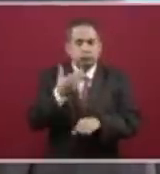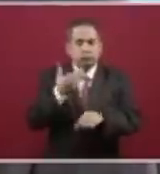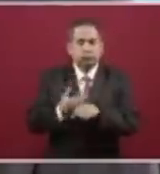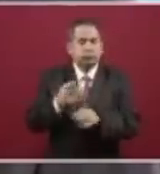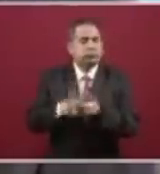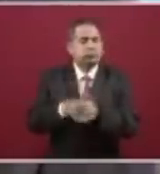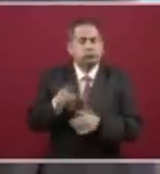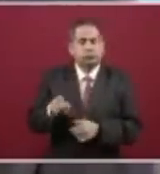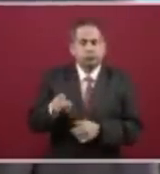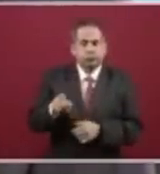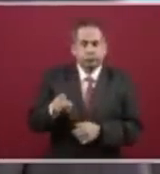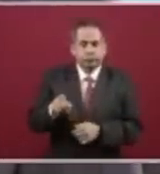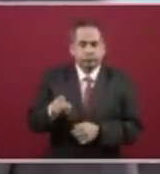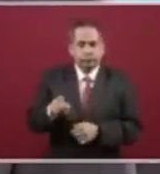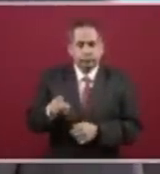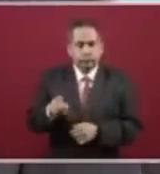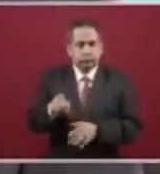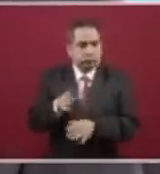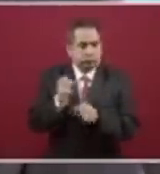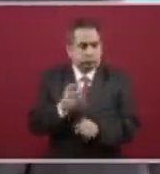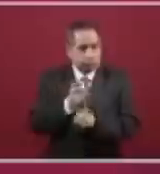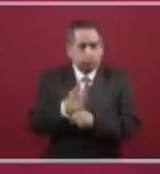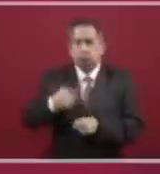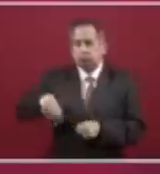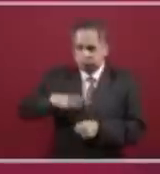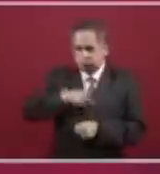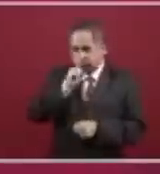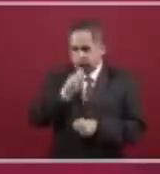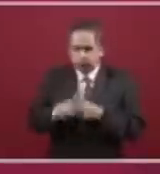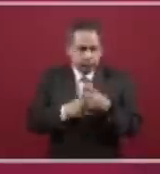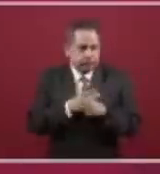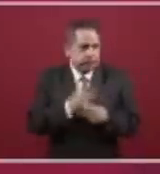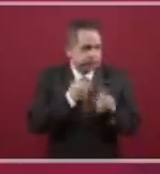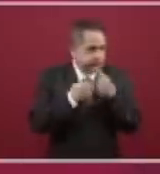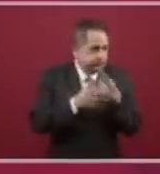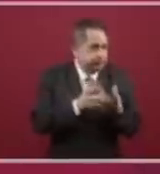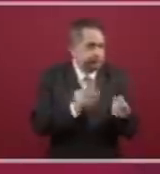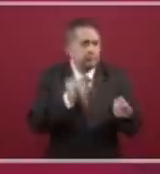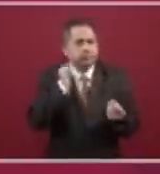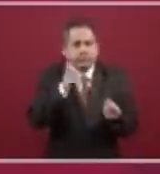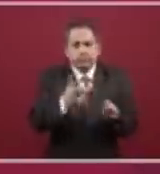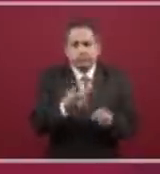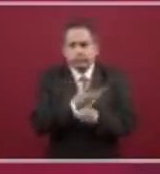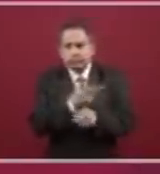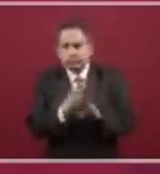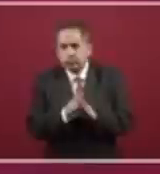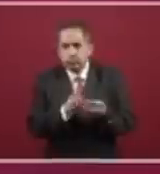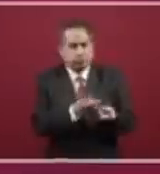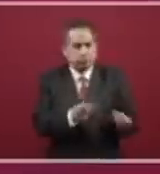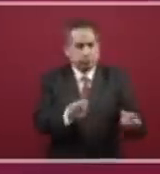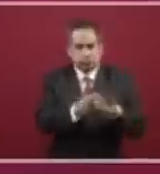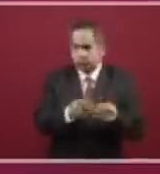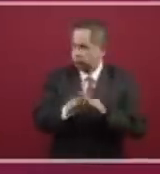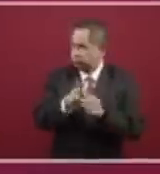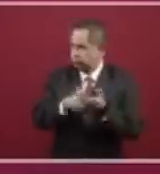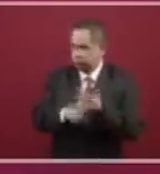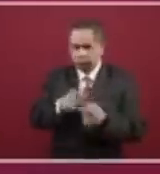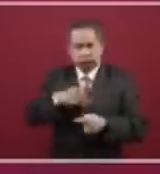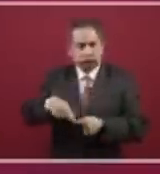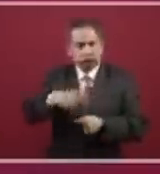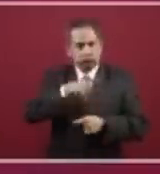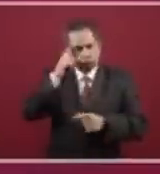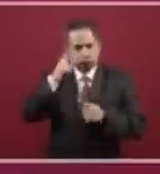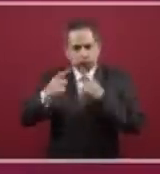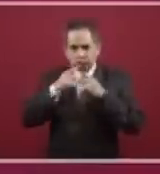de seguridad y nosotros para buscar operativos mecanismos de disuasión a partir del